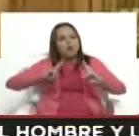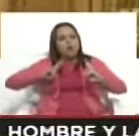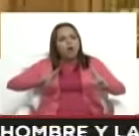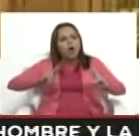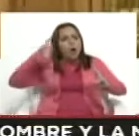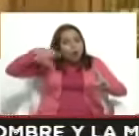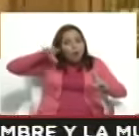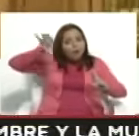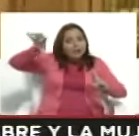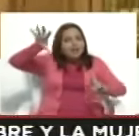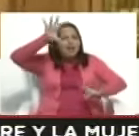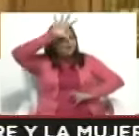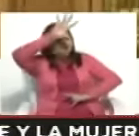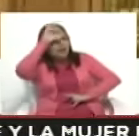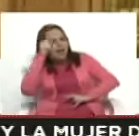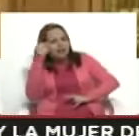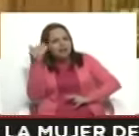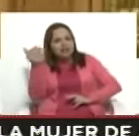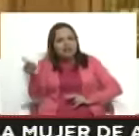potencias entiendan